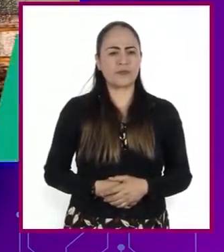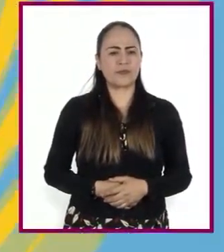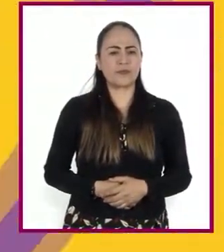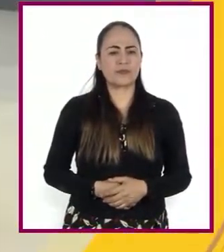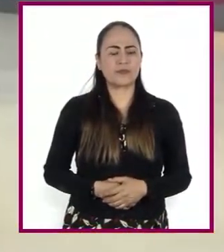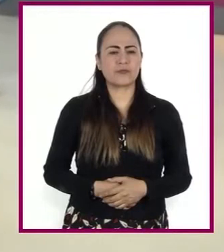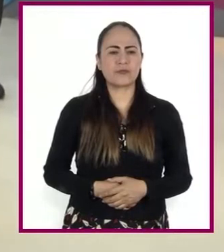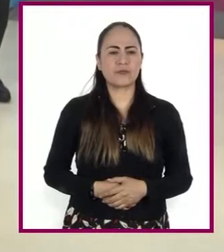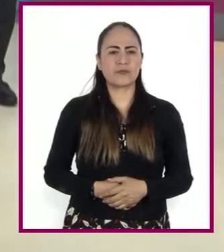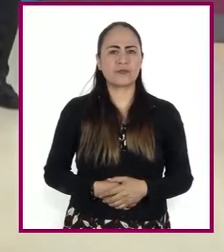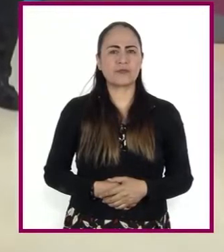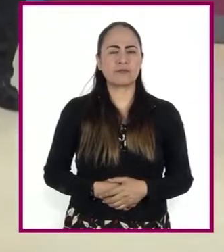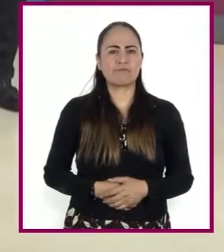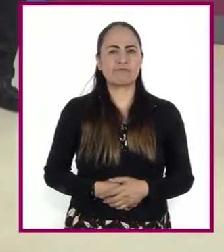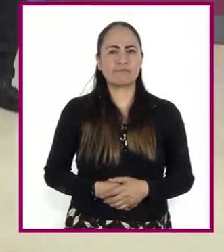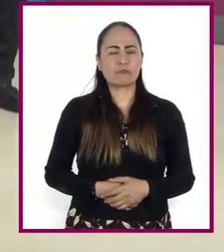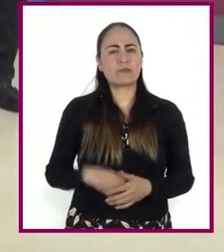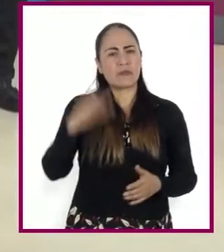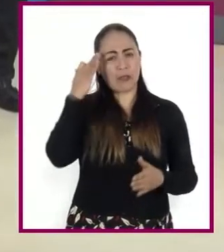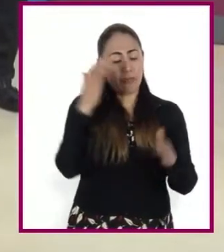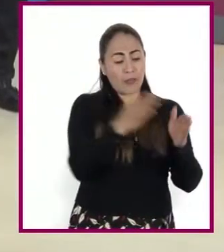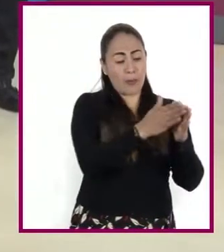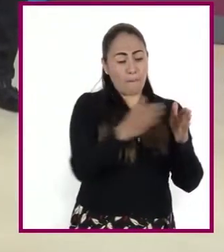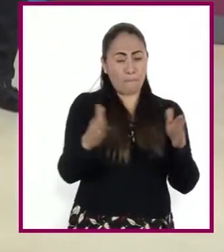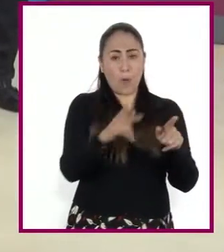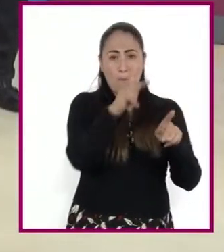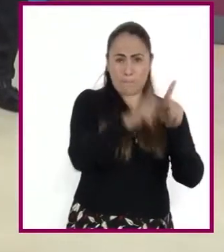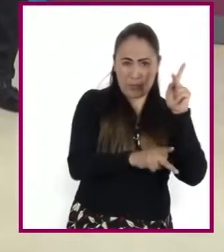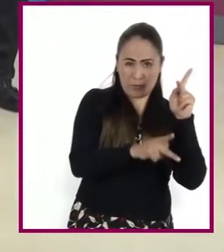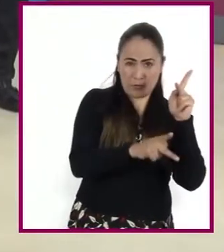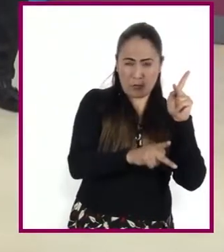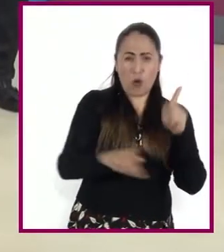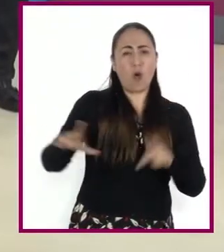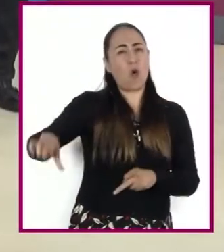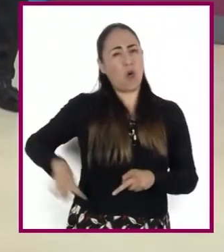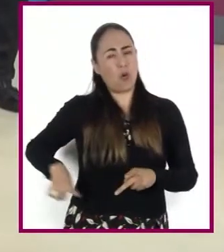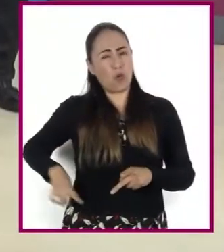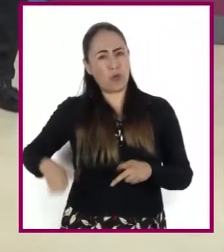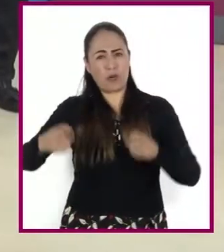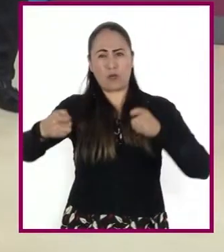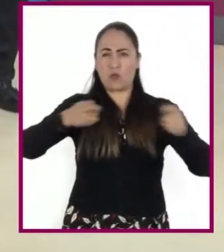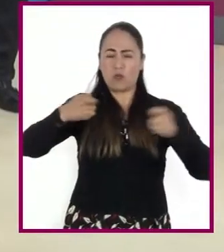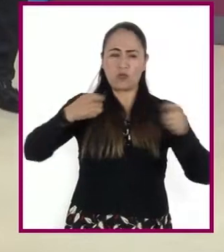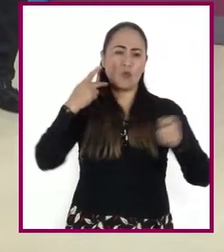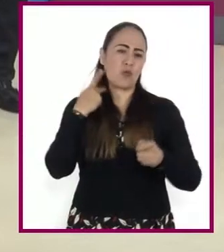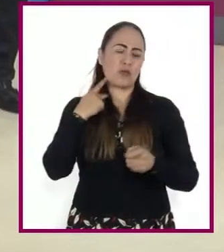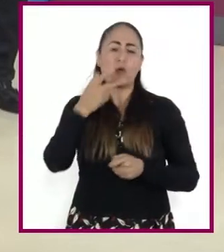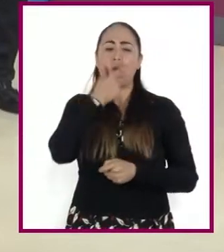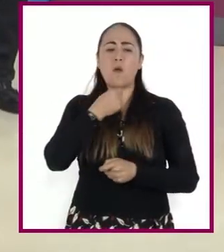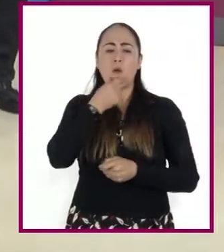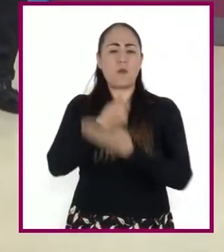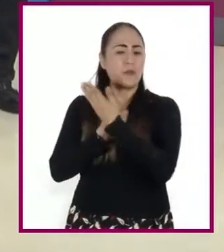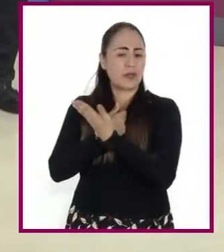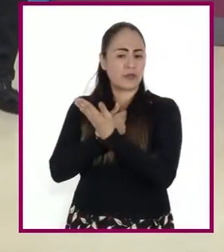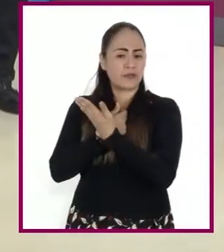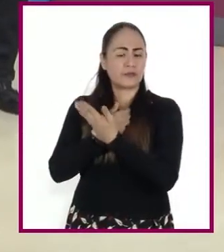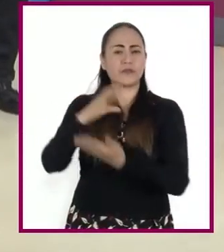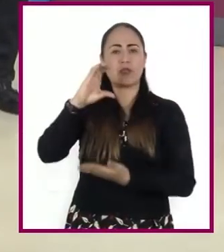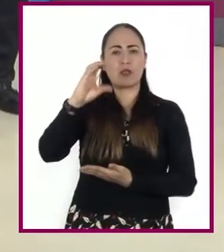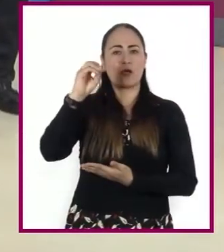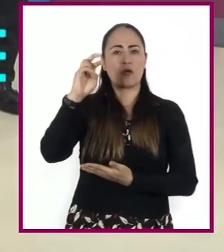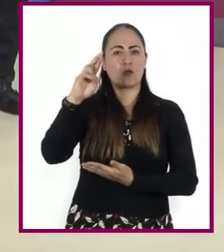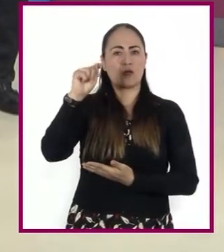suyo, sin contar que el sometimiento del área maya y de algunas culturas del norte tardó muchos años más en